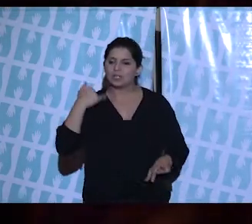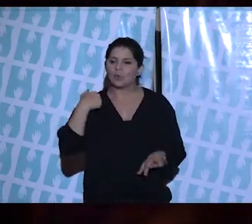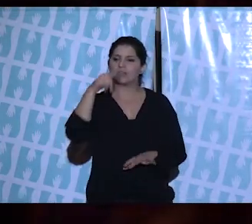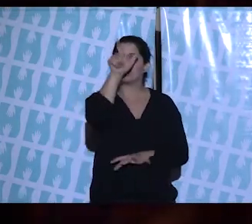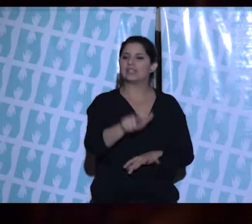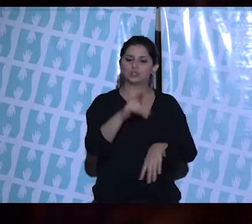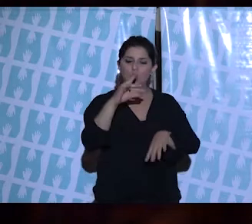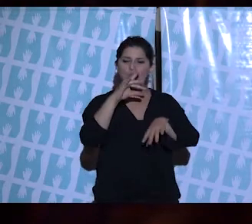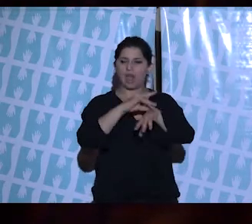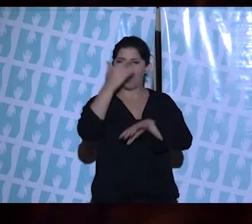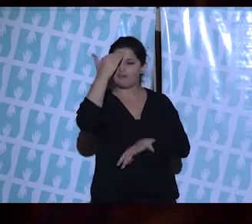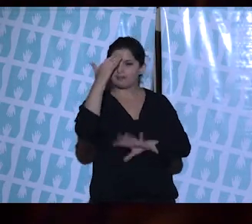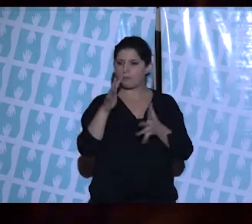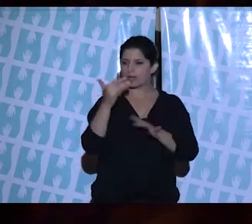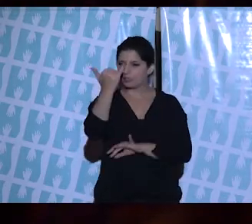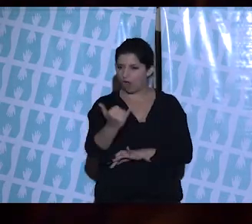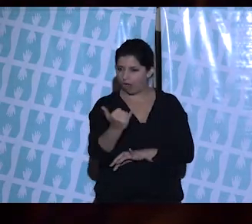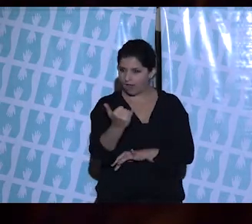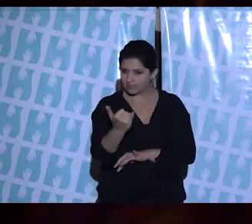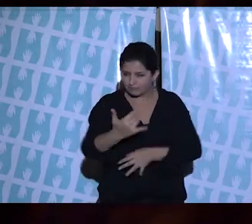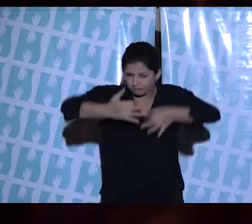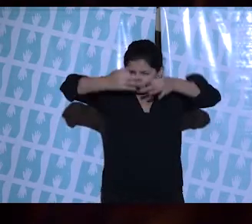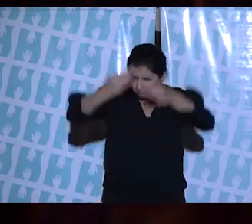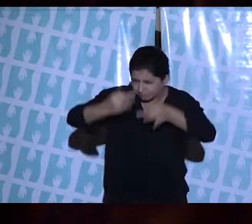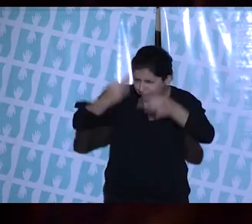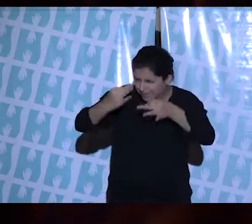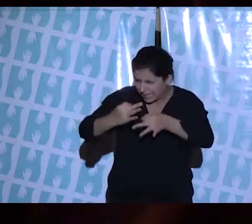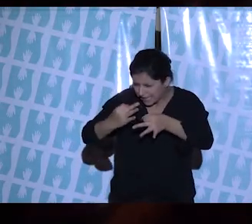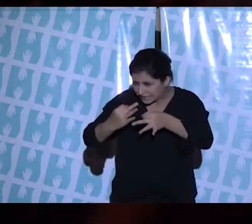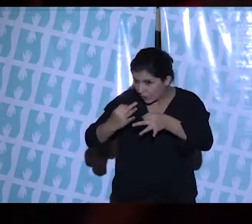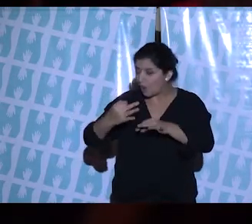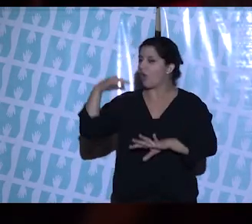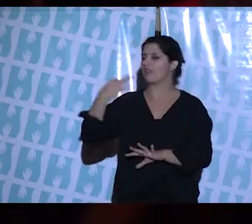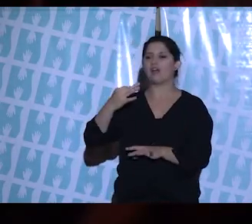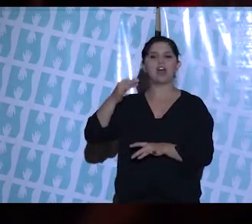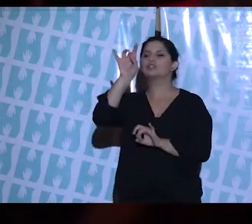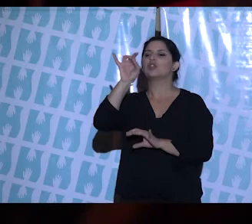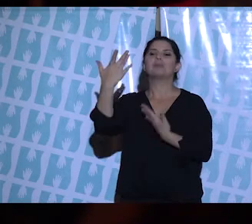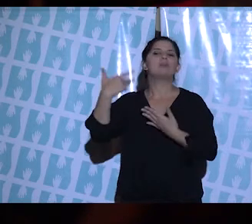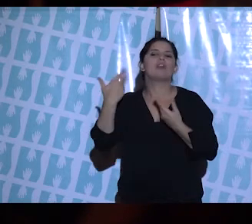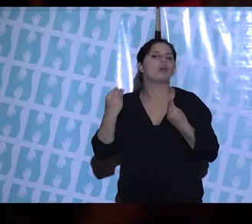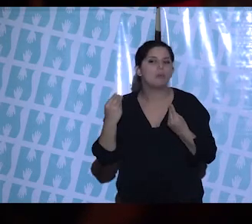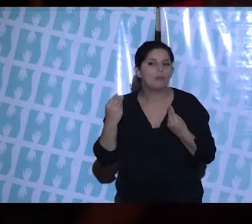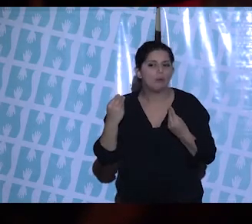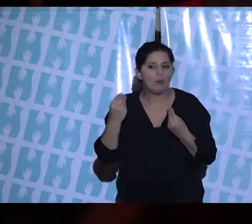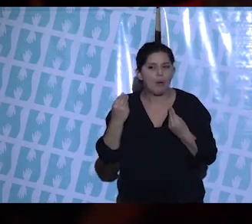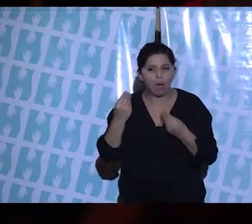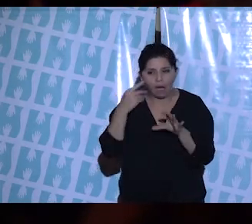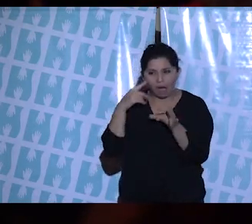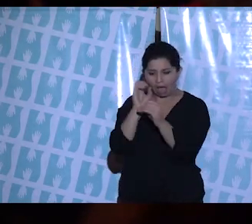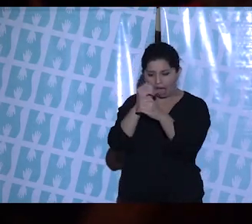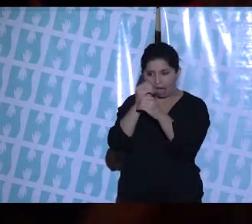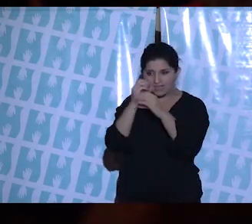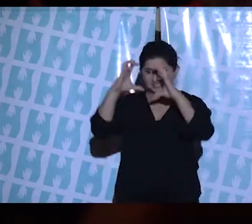Parkinson, diagnóstico de 100% de certeza, solamente se puede hacer en la actualidad mirando